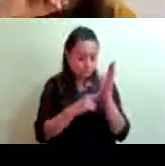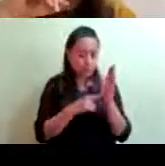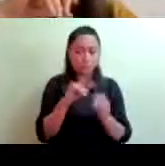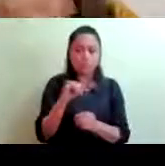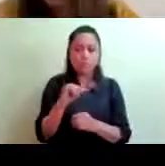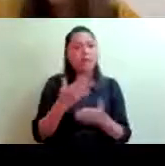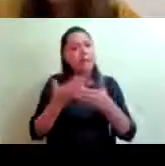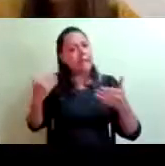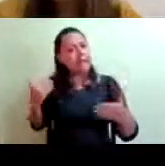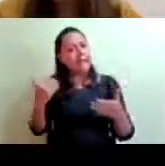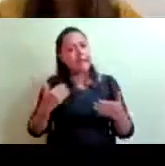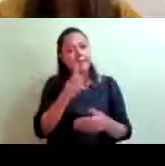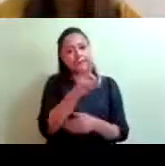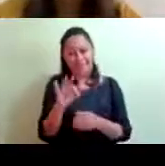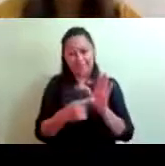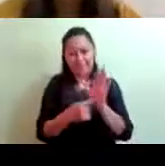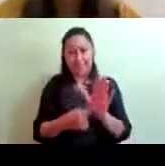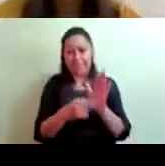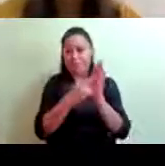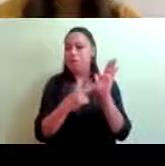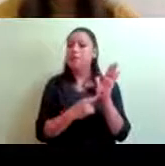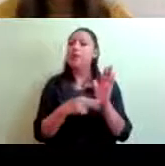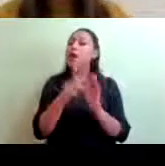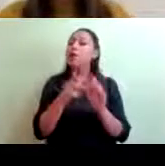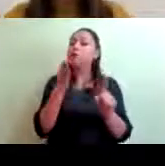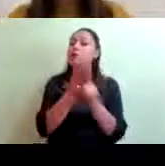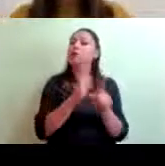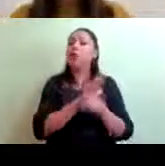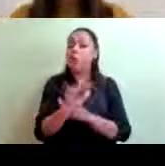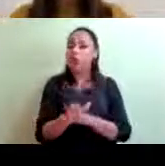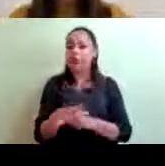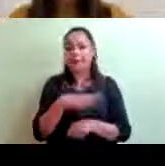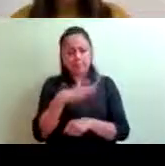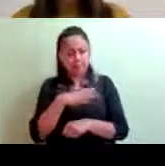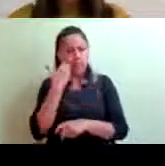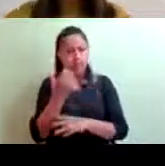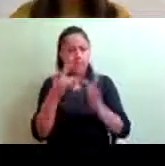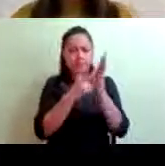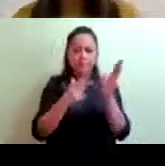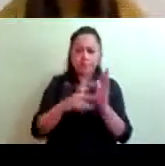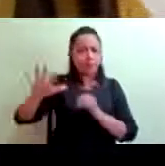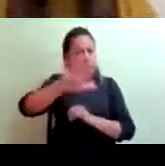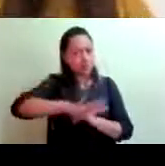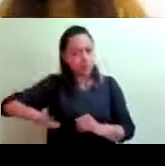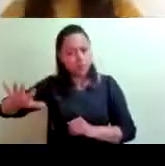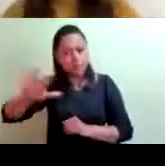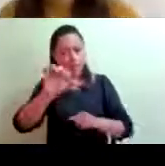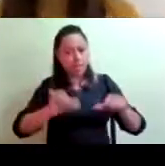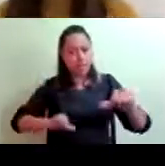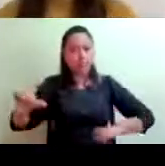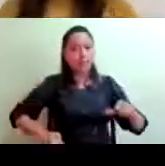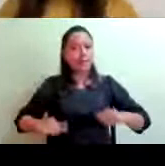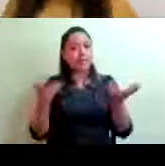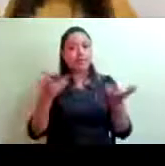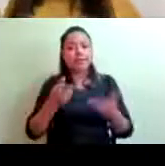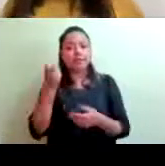lo que era el entonces Distrito Federal, que tenía como finalidad regular, conforme a zonificaciones, las actividades que se realizan en